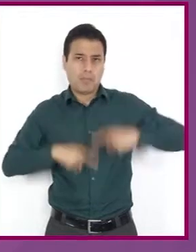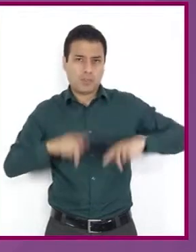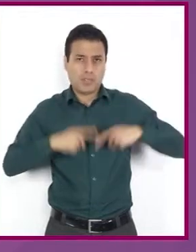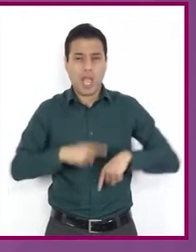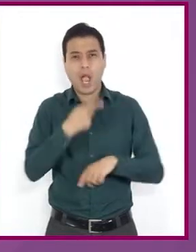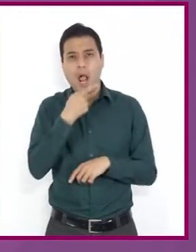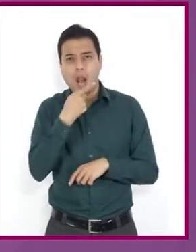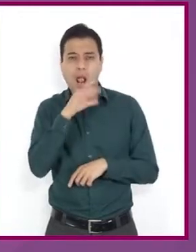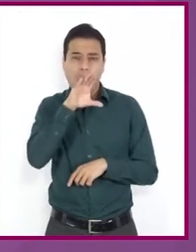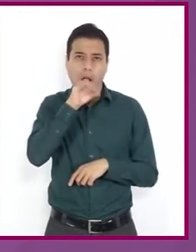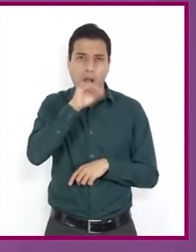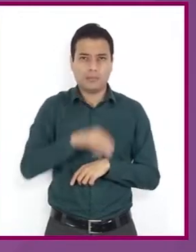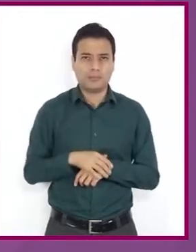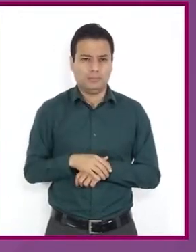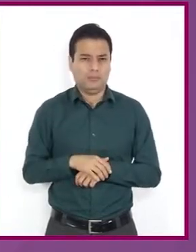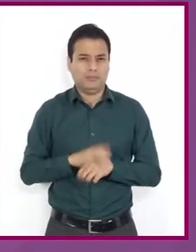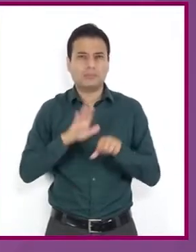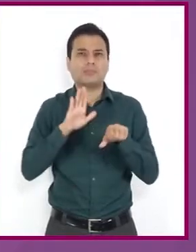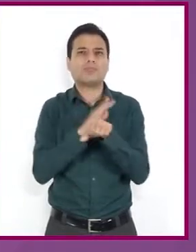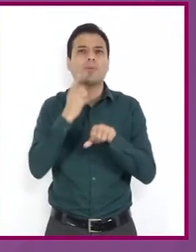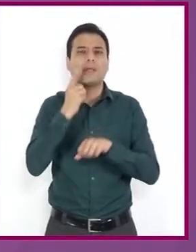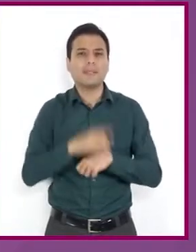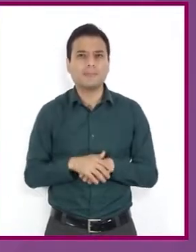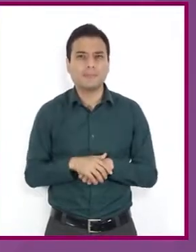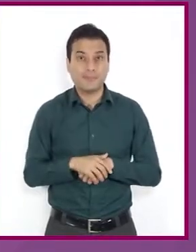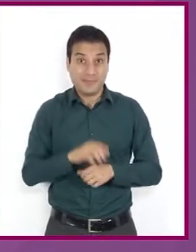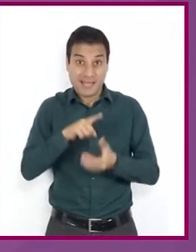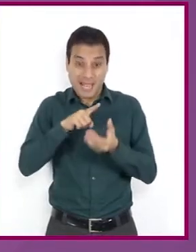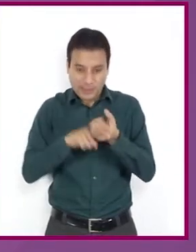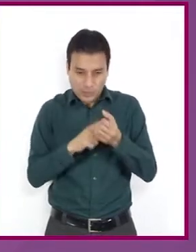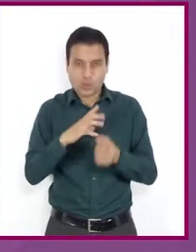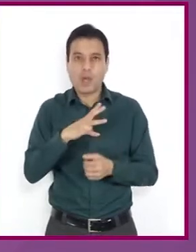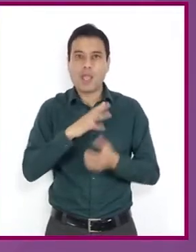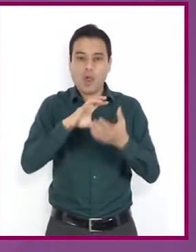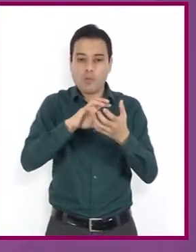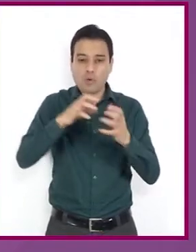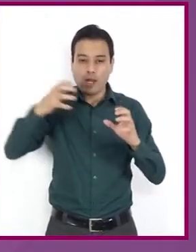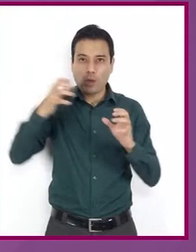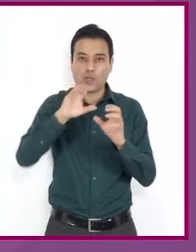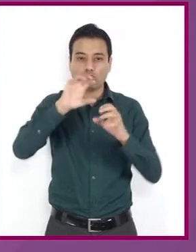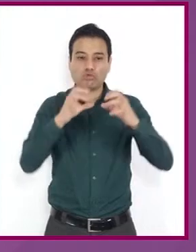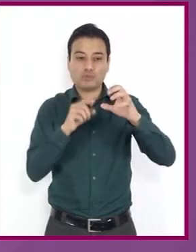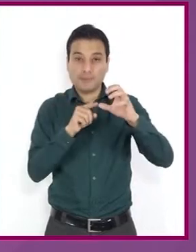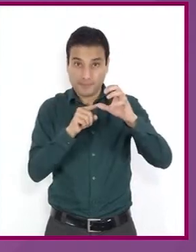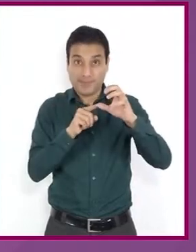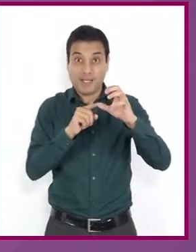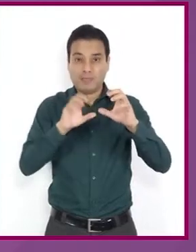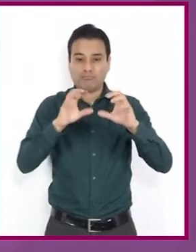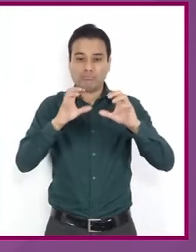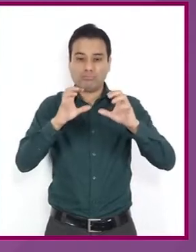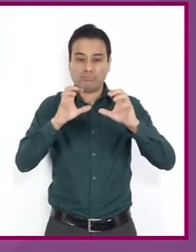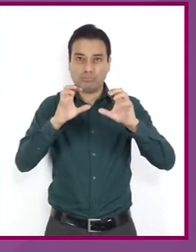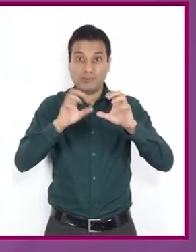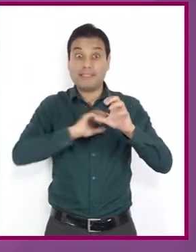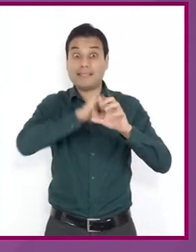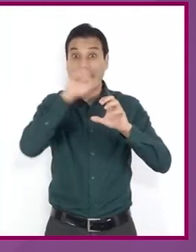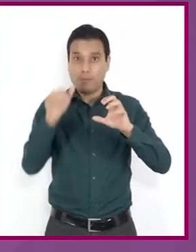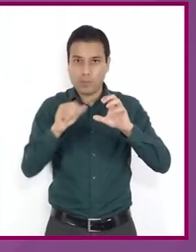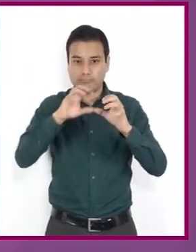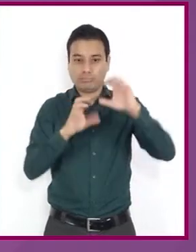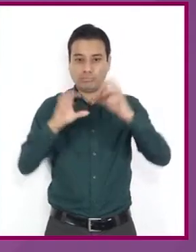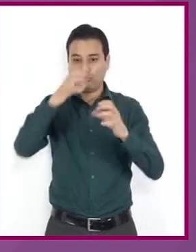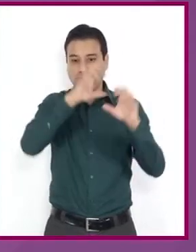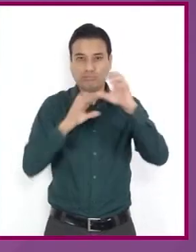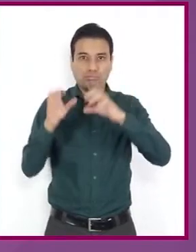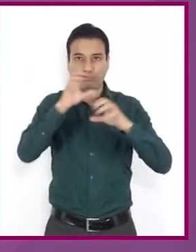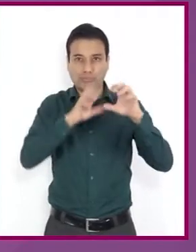humanos se produce cuando las partículas o moléculas vibran y al hacerlo transmiten dicha vibración a las moléculas vecinas. De